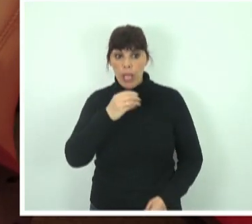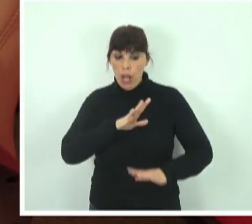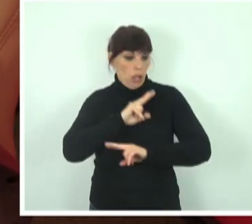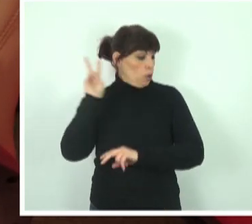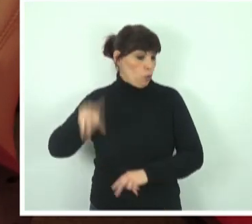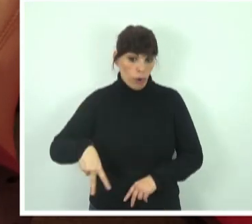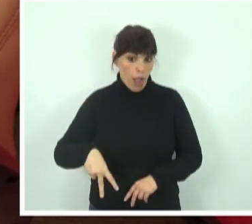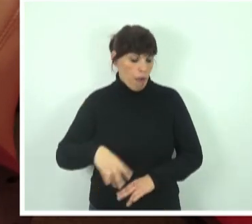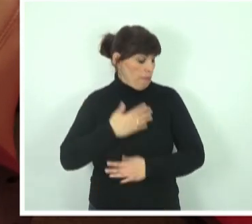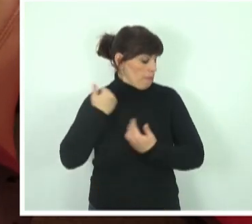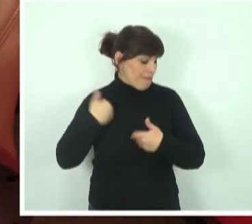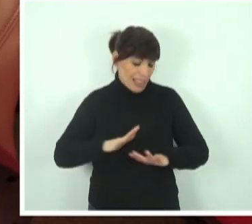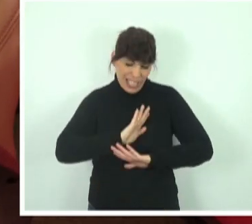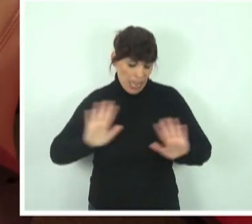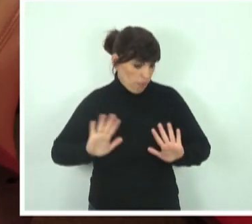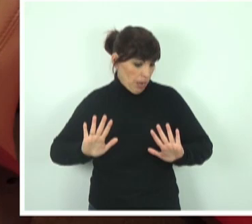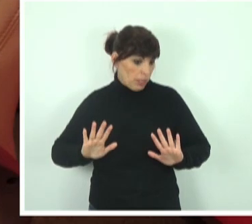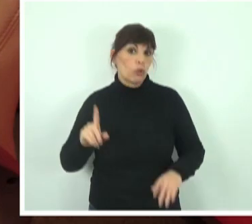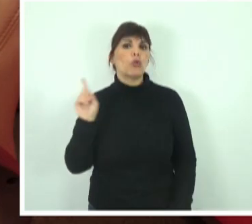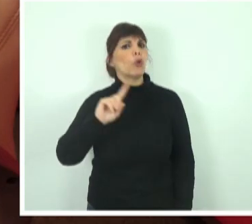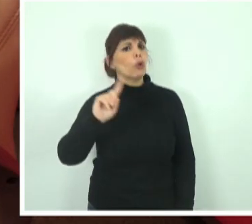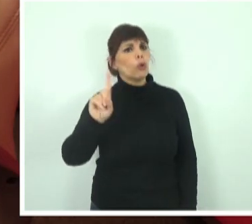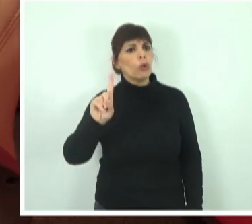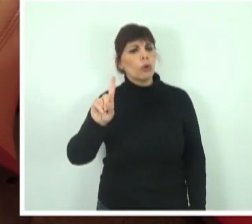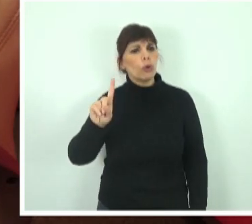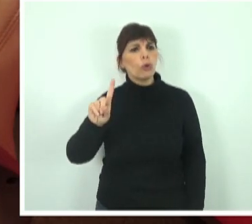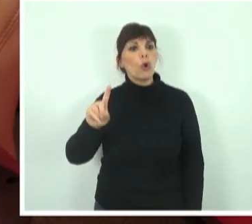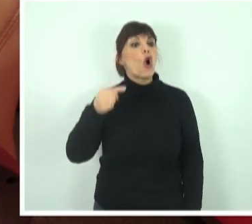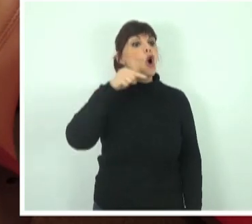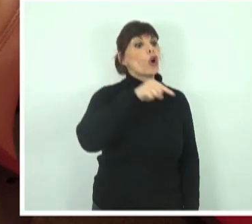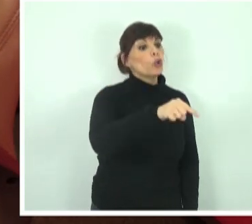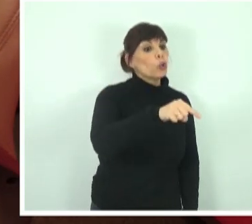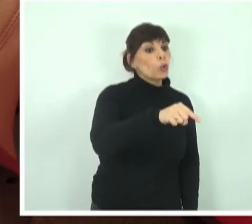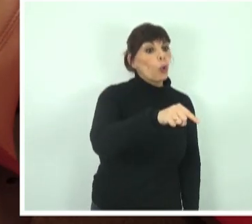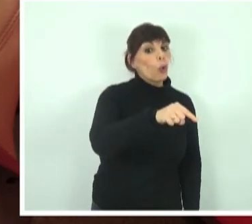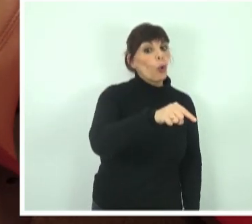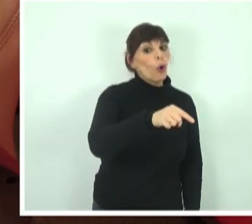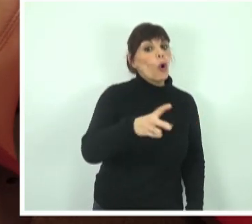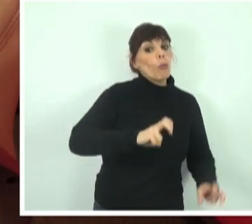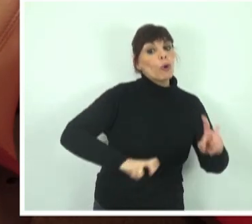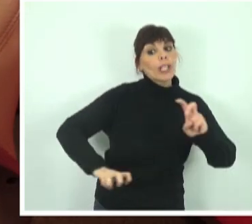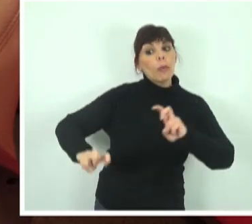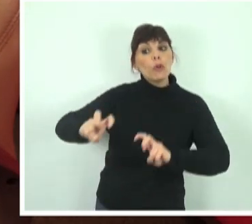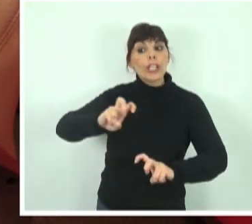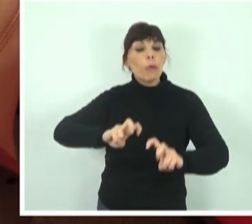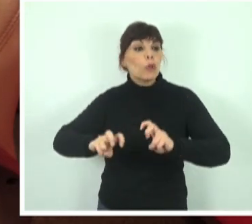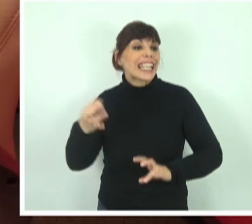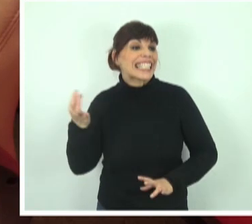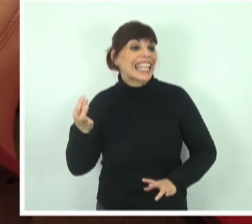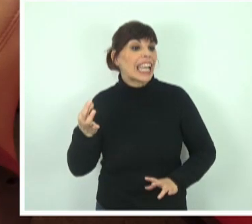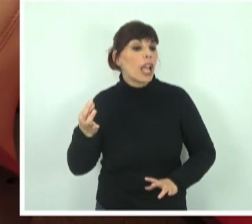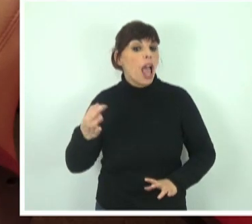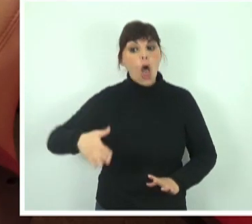probablemente tienes que buscar el lugar donde el Señor te va a incorporar. Tú y yo necesitamos